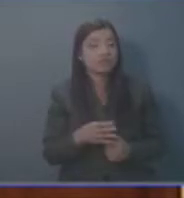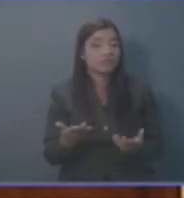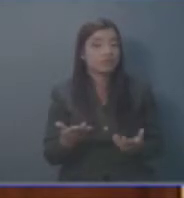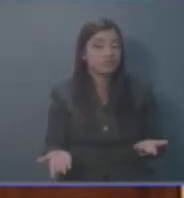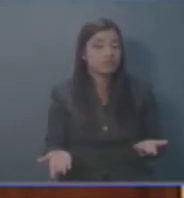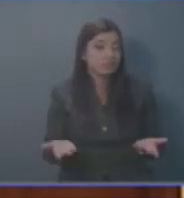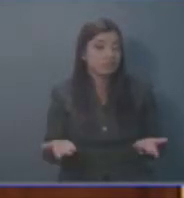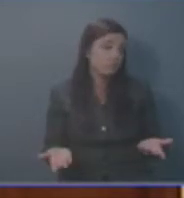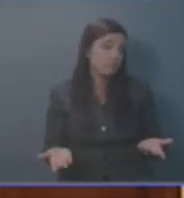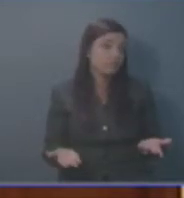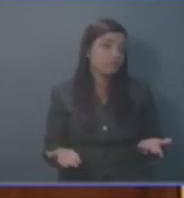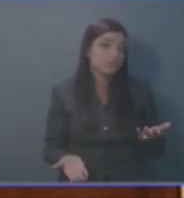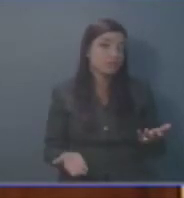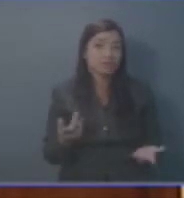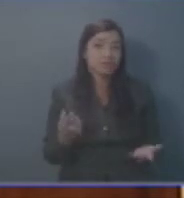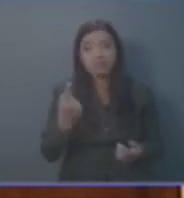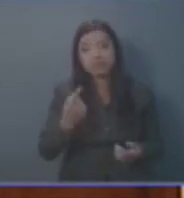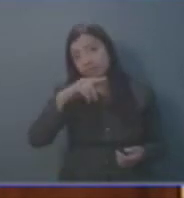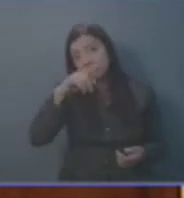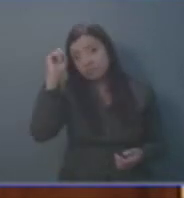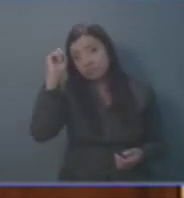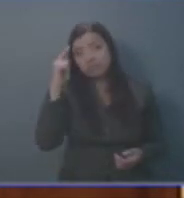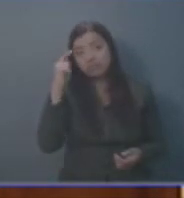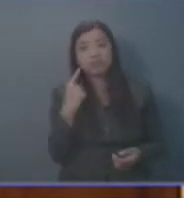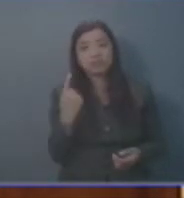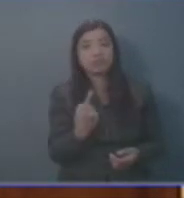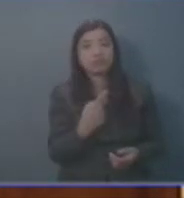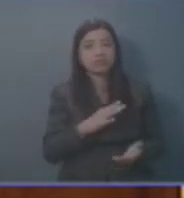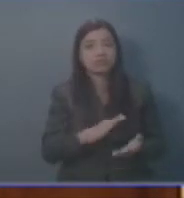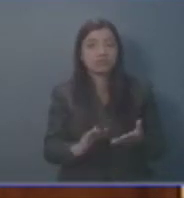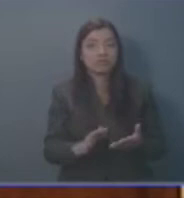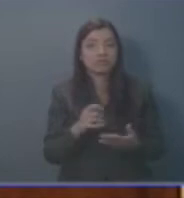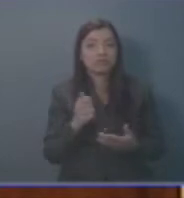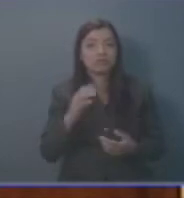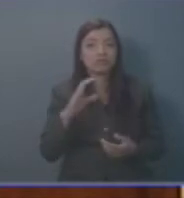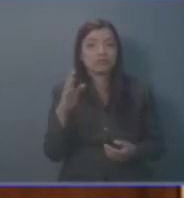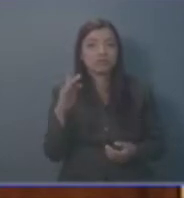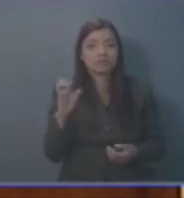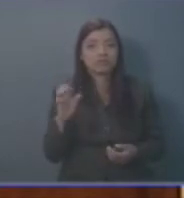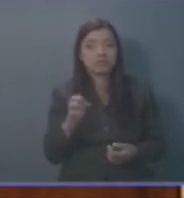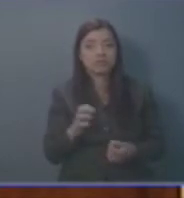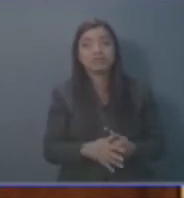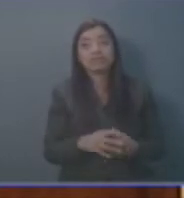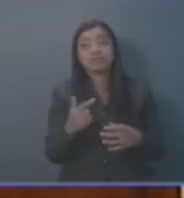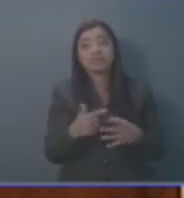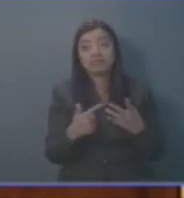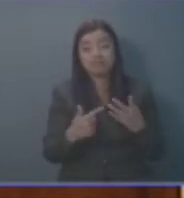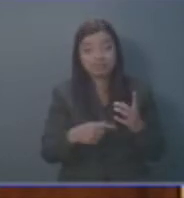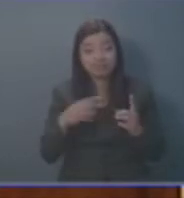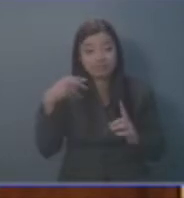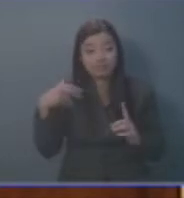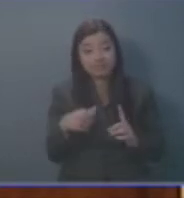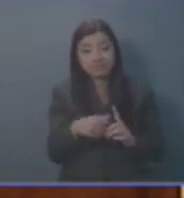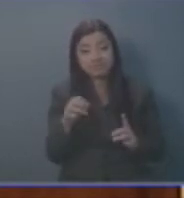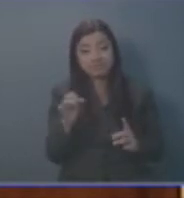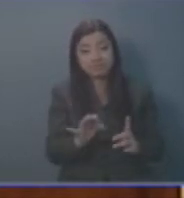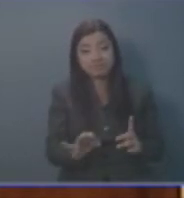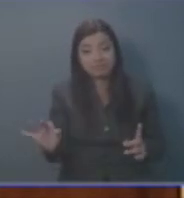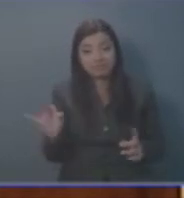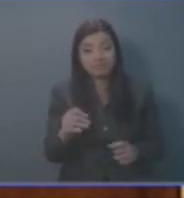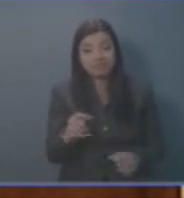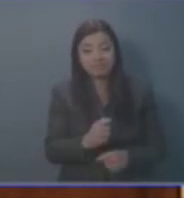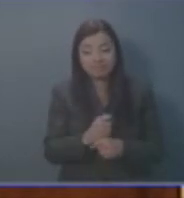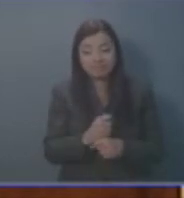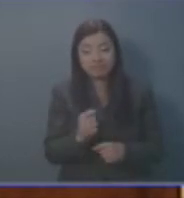pensiones, que los empleados o las personas que son pagadas por los CDE puedan pasar a ley de salario o tengan una mejor estabilidad laboral. Ya no